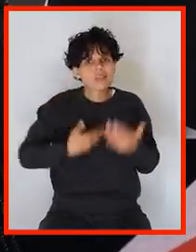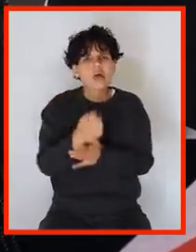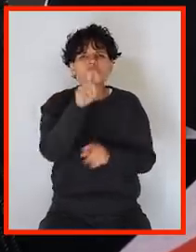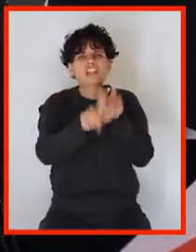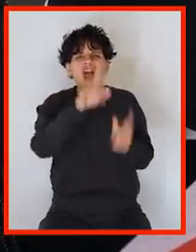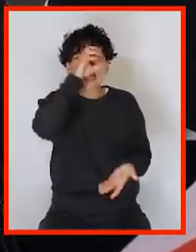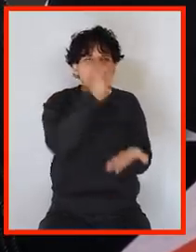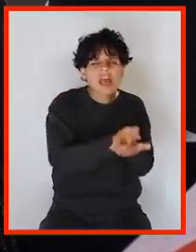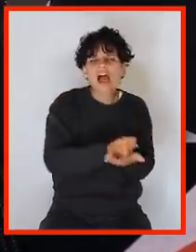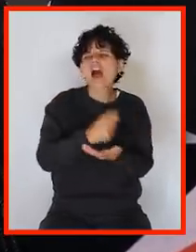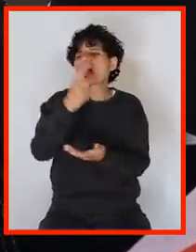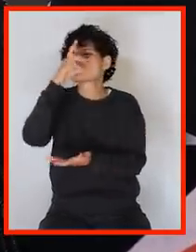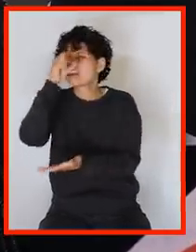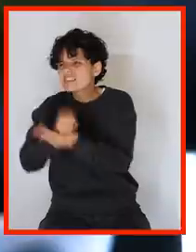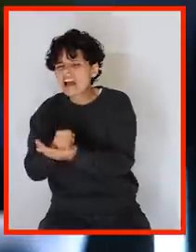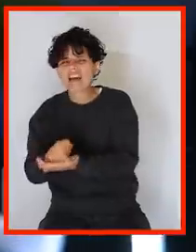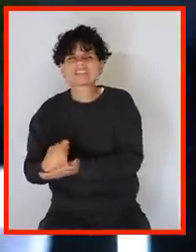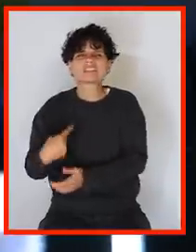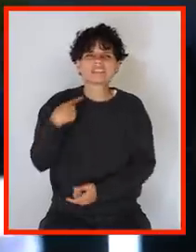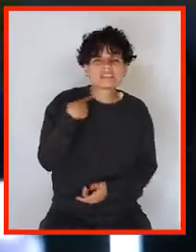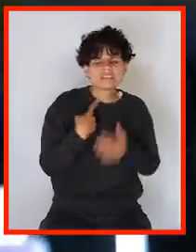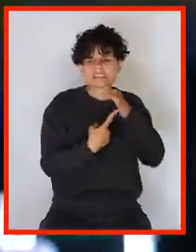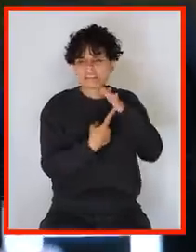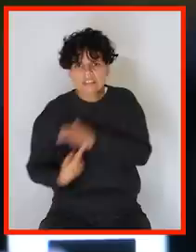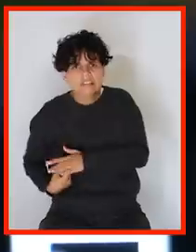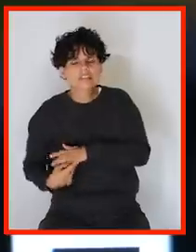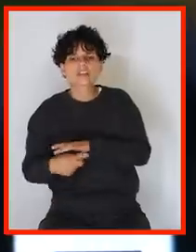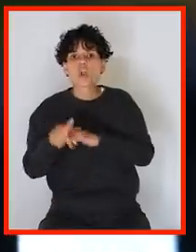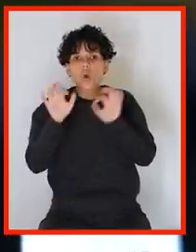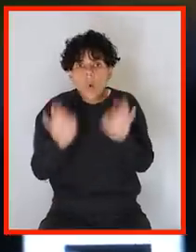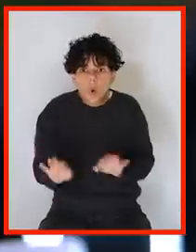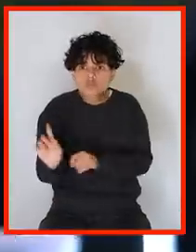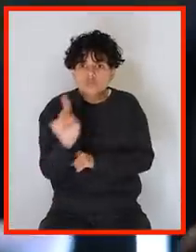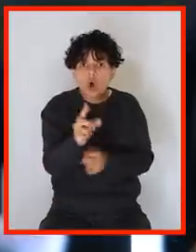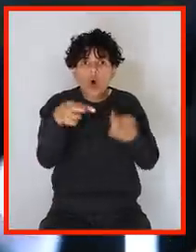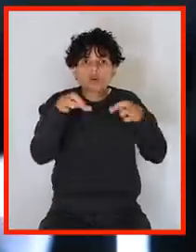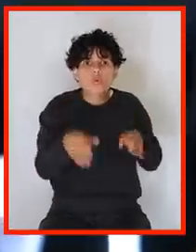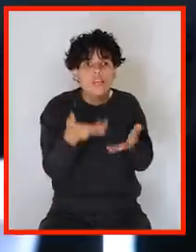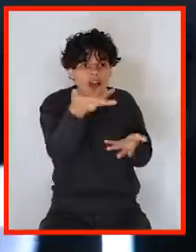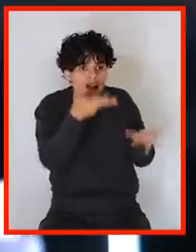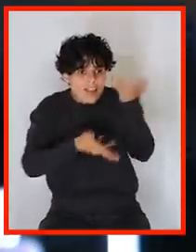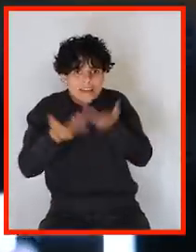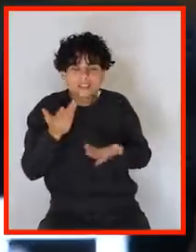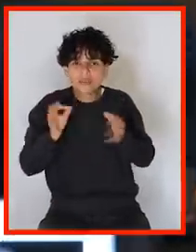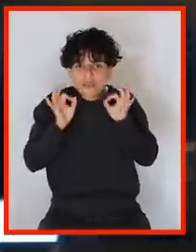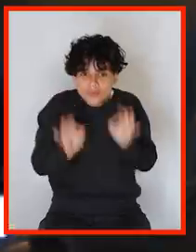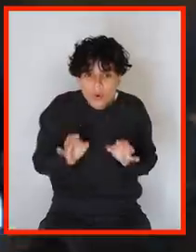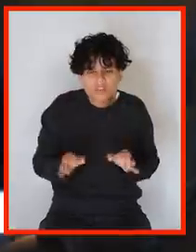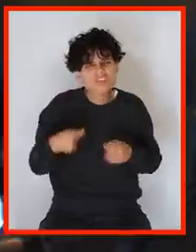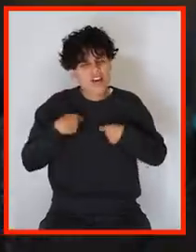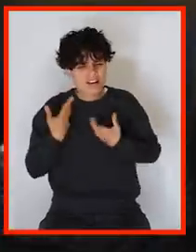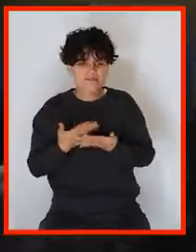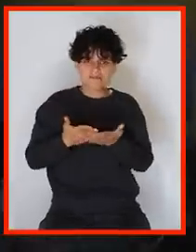estafó, por gente que le dio la cara, por gente que nunca le dio una oportunidad, y ahora que justo se le estaba dando, ¿cachai?